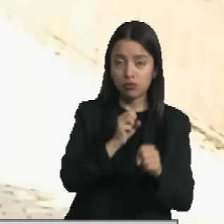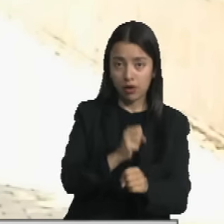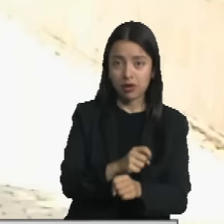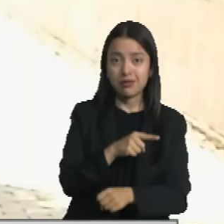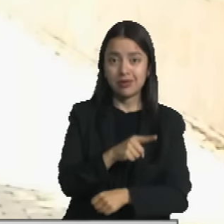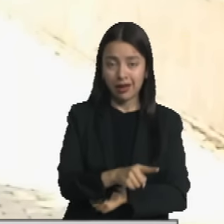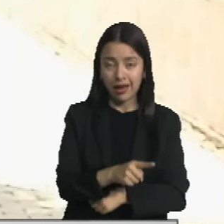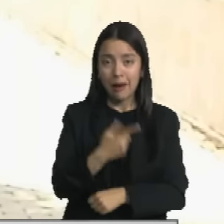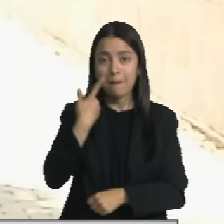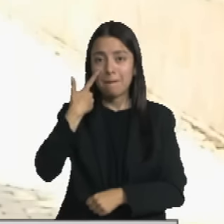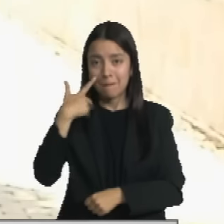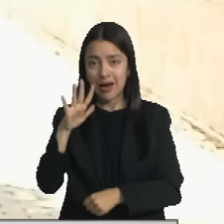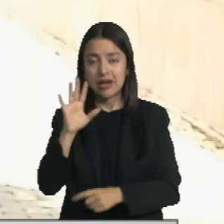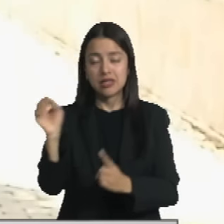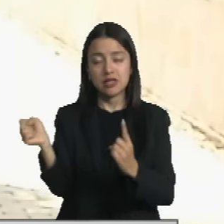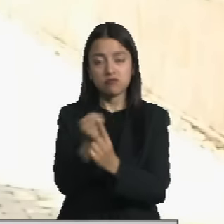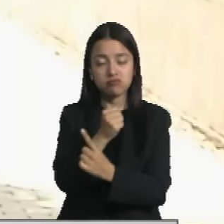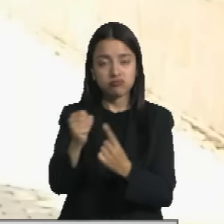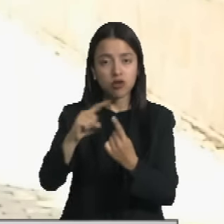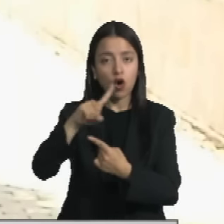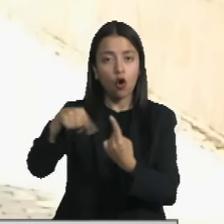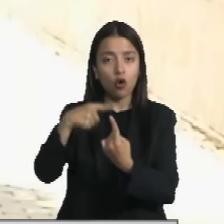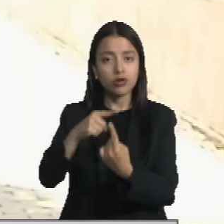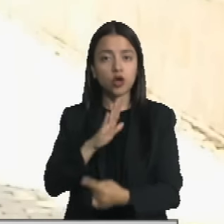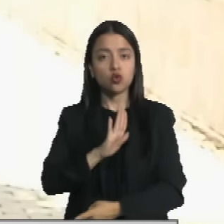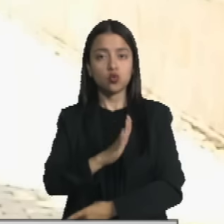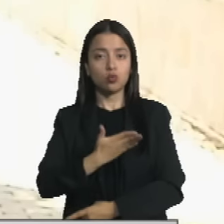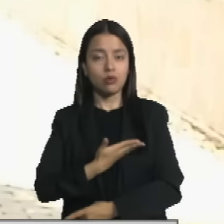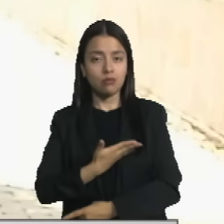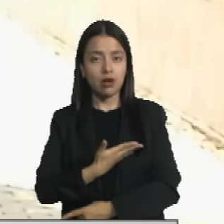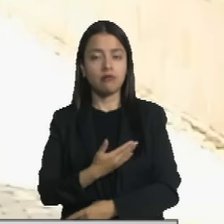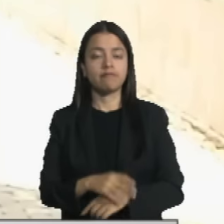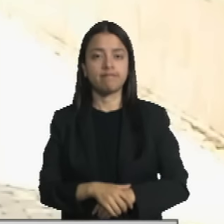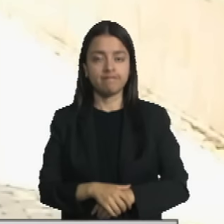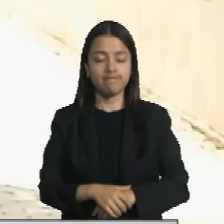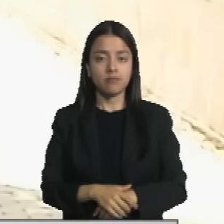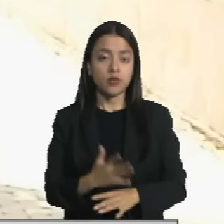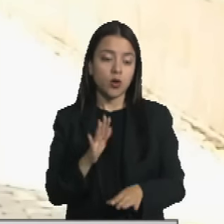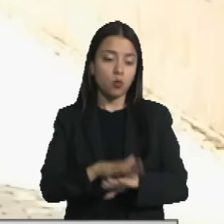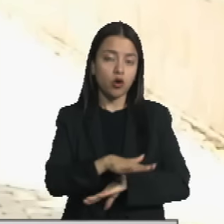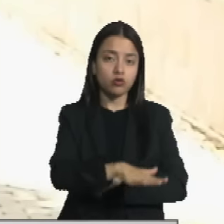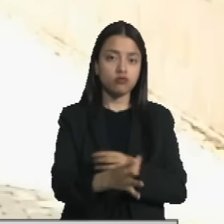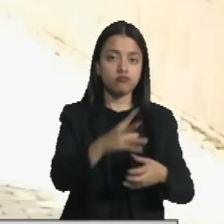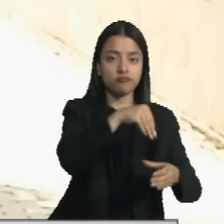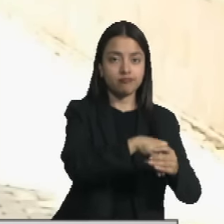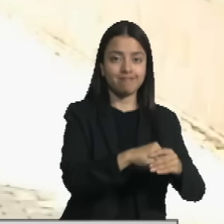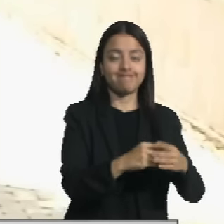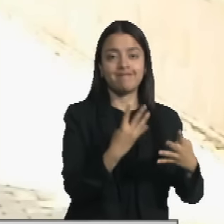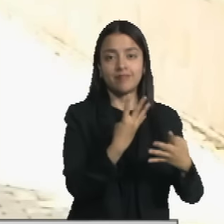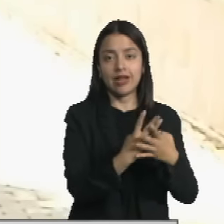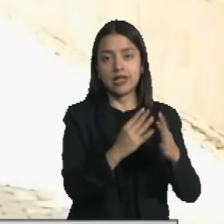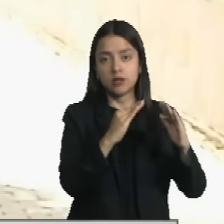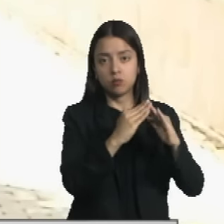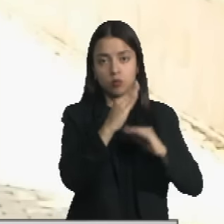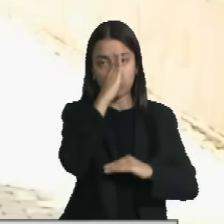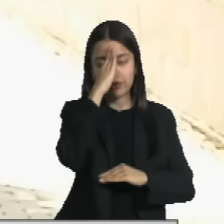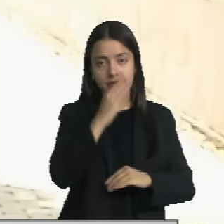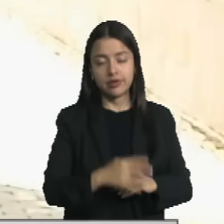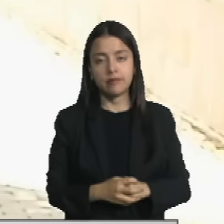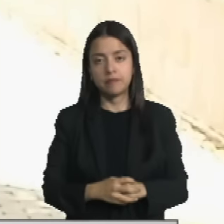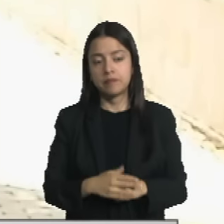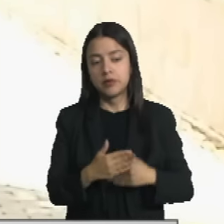autoridades, está señalado de agredir a su madre y fue trasladado hacia esta estación de policía mientras avanzan